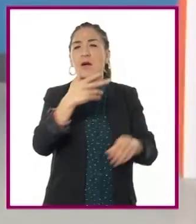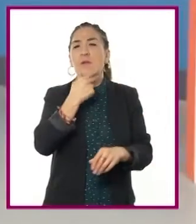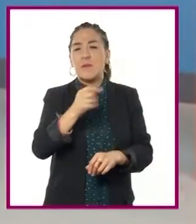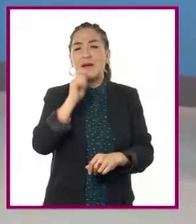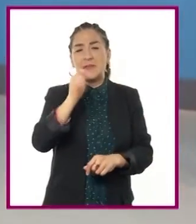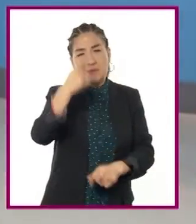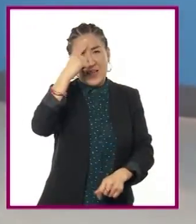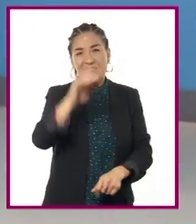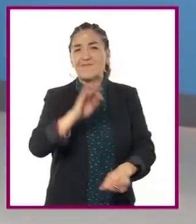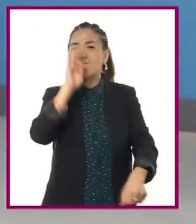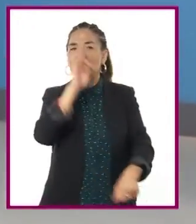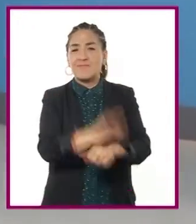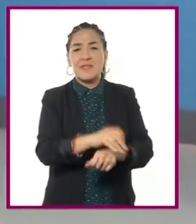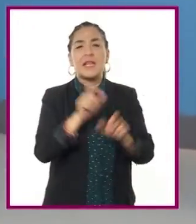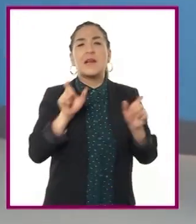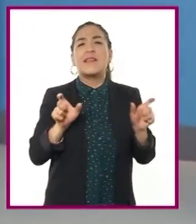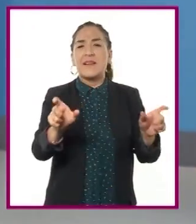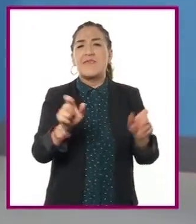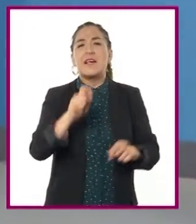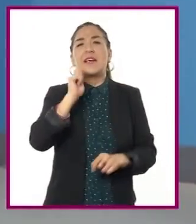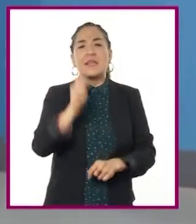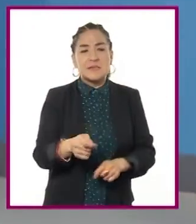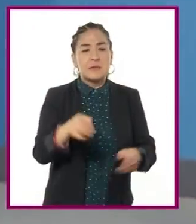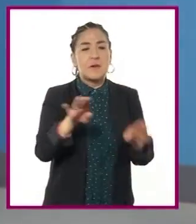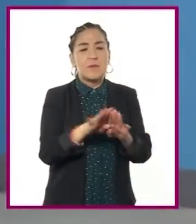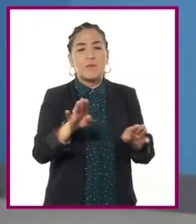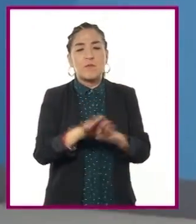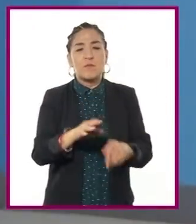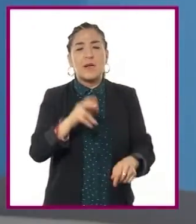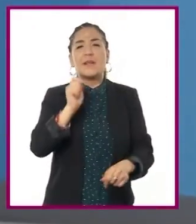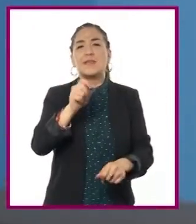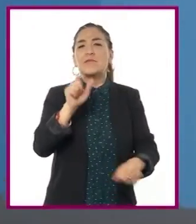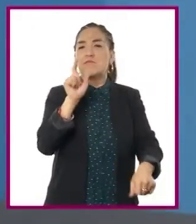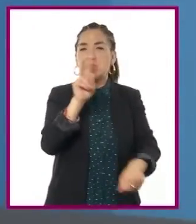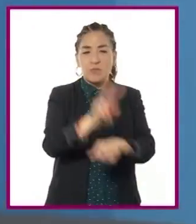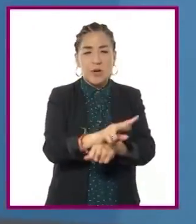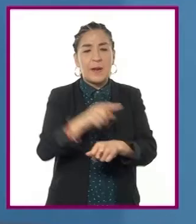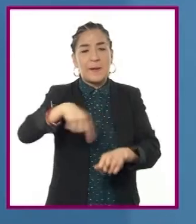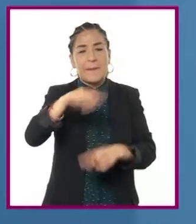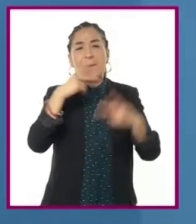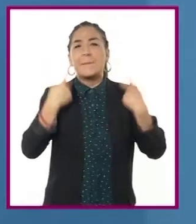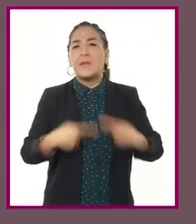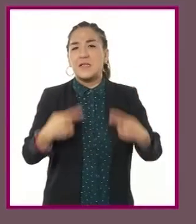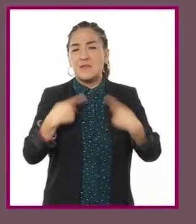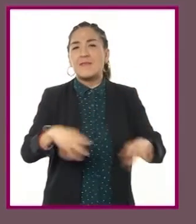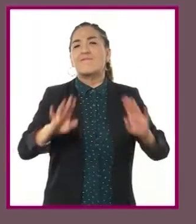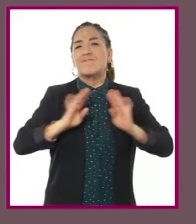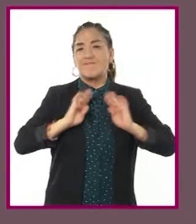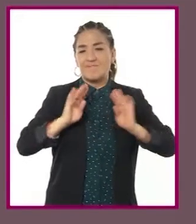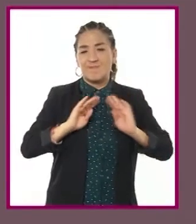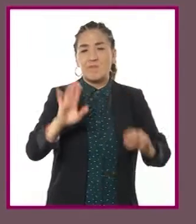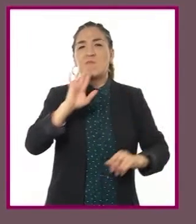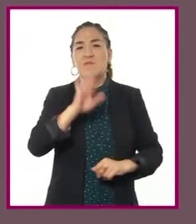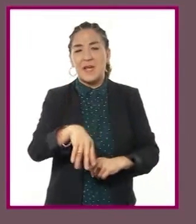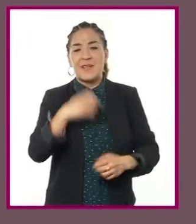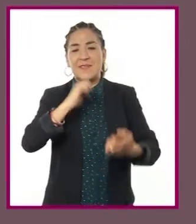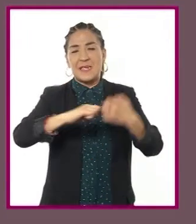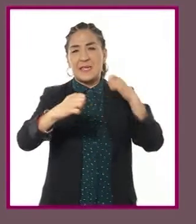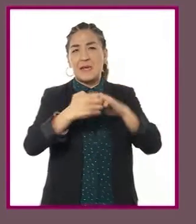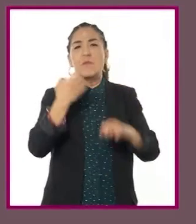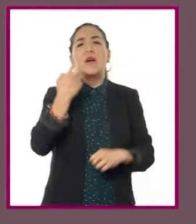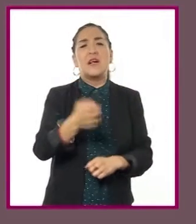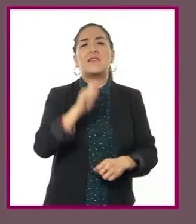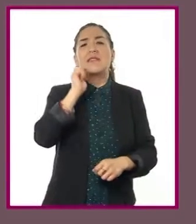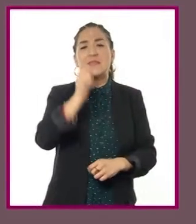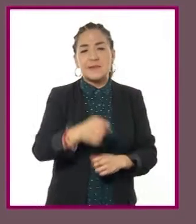de Defensa, un plan defensivo que buscaba proteger a su país de los misiles enemigos. Este sistema